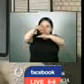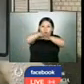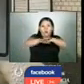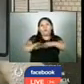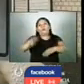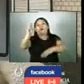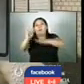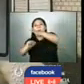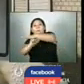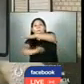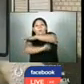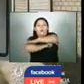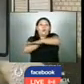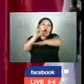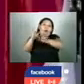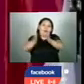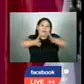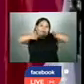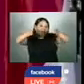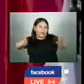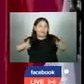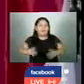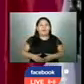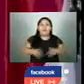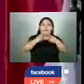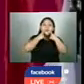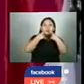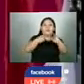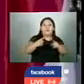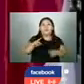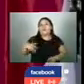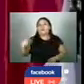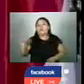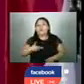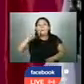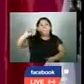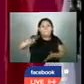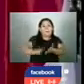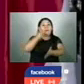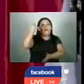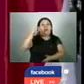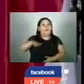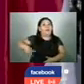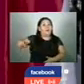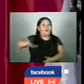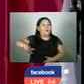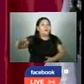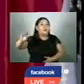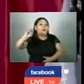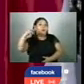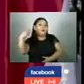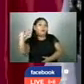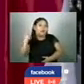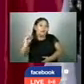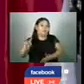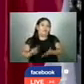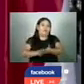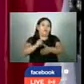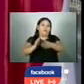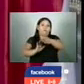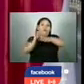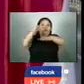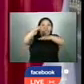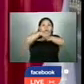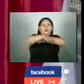dos puentes y la ampliación de calles. Uno de los anuncios es que construyremos el primer paso a desnivel en el oriente del país, que va a estar ubicado en